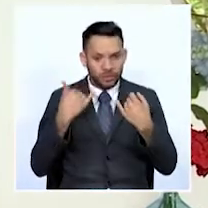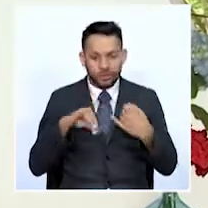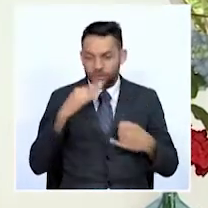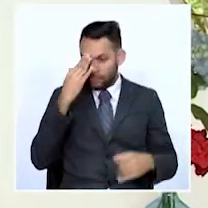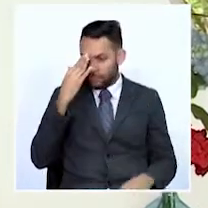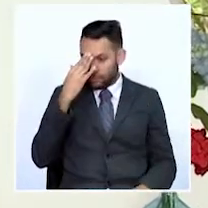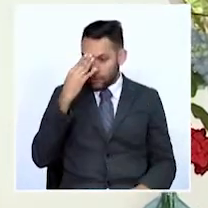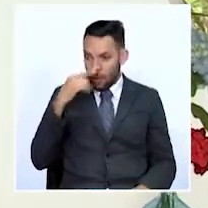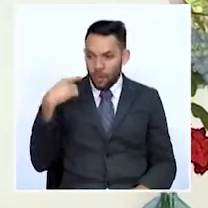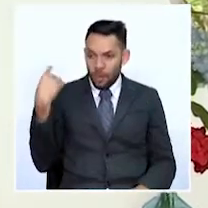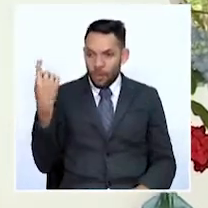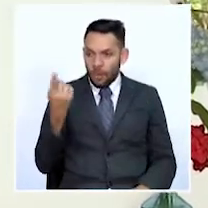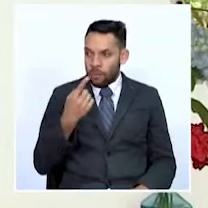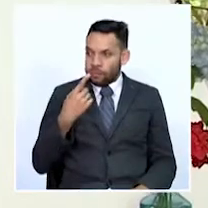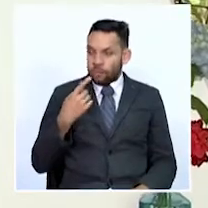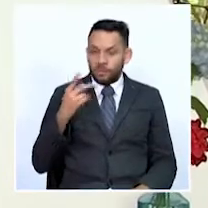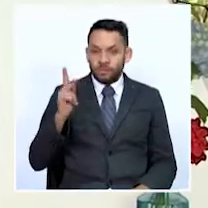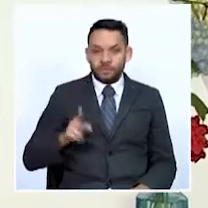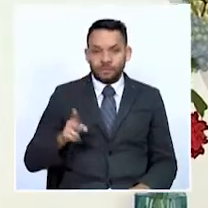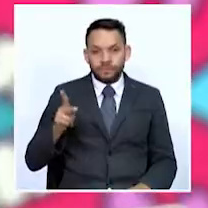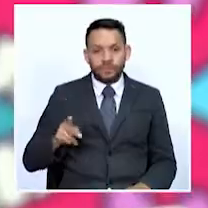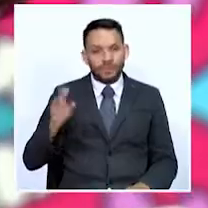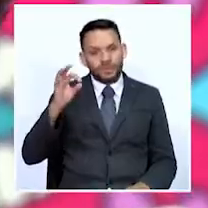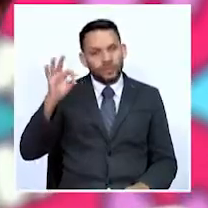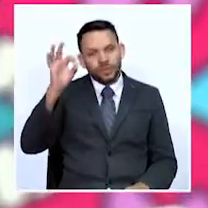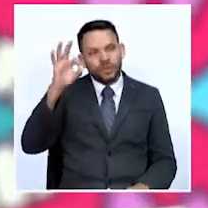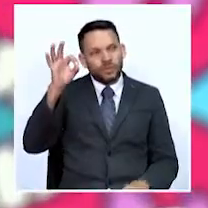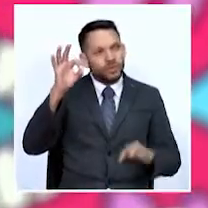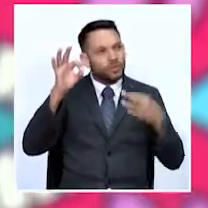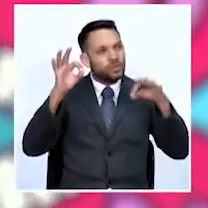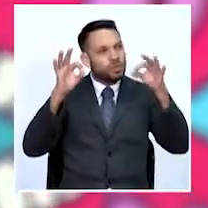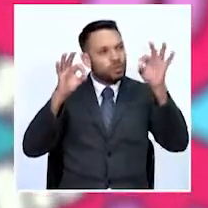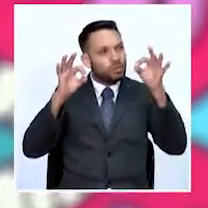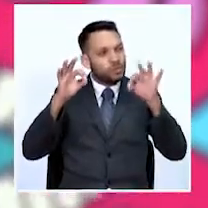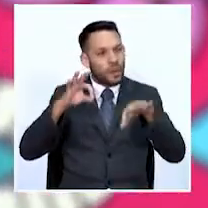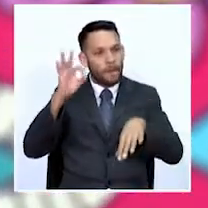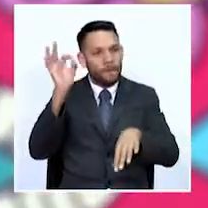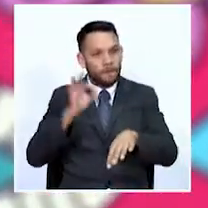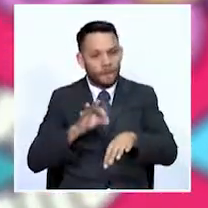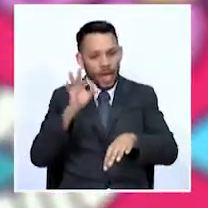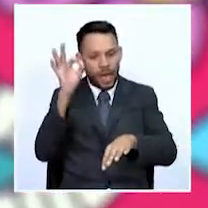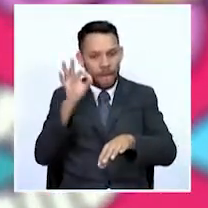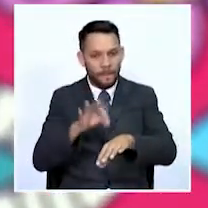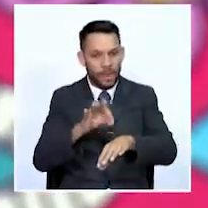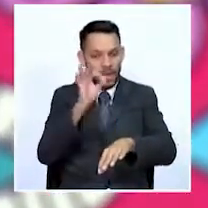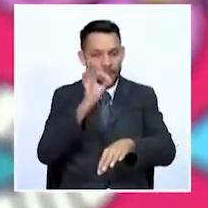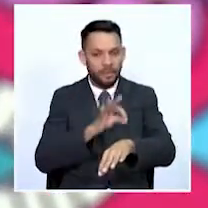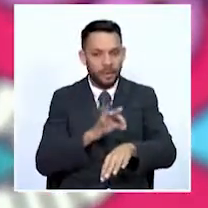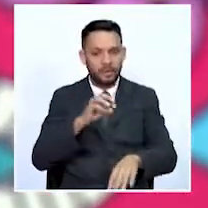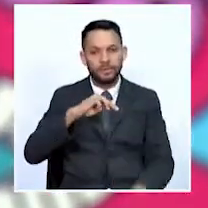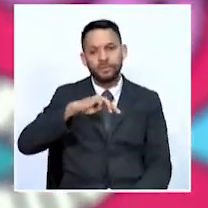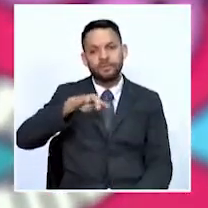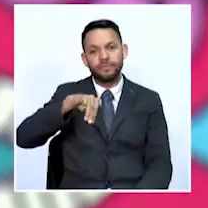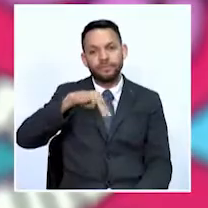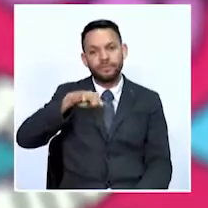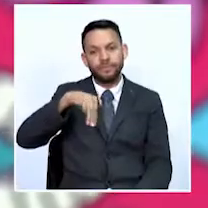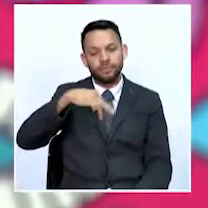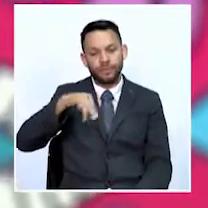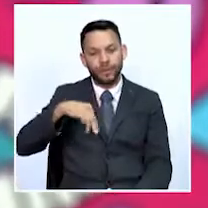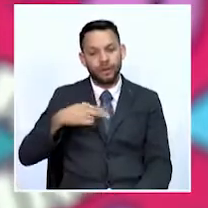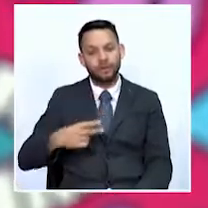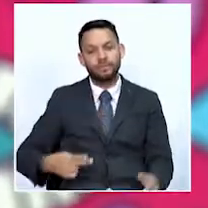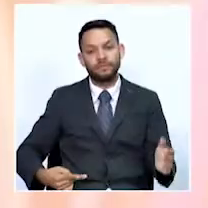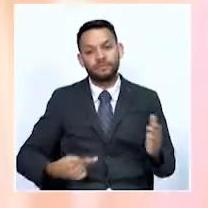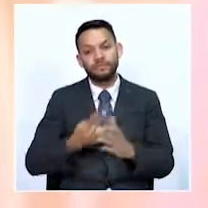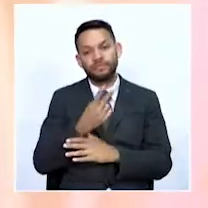mundo entero es que la apiterapia se convierte en una ayuda. Entonces ya la vamos a citar los miércoles, en el caso de Manizales, o martes